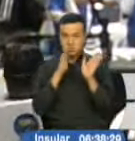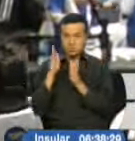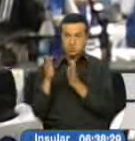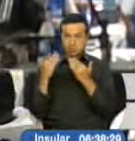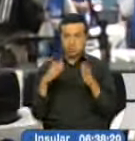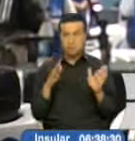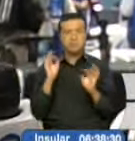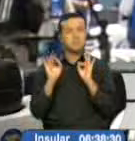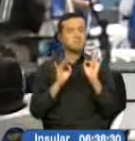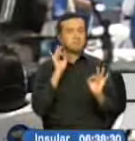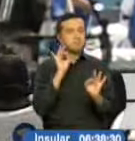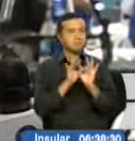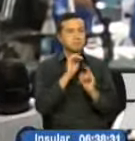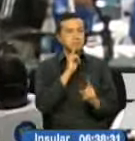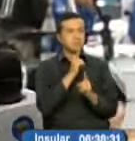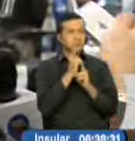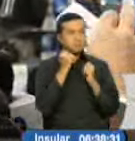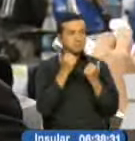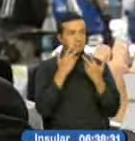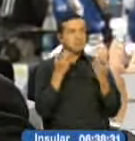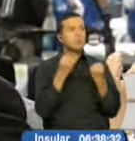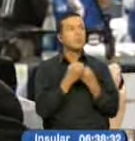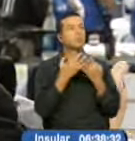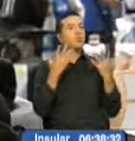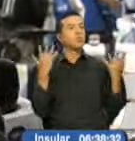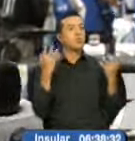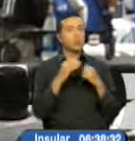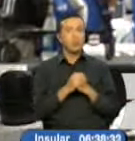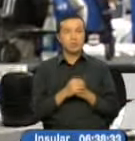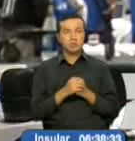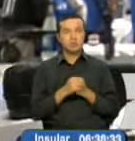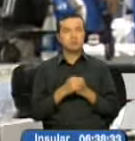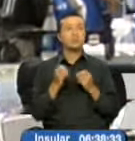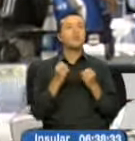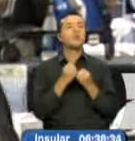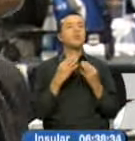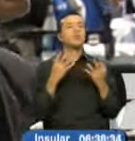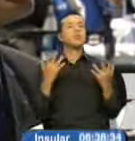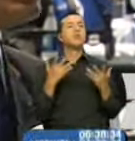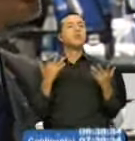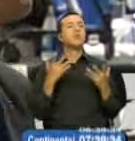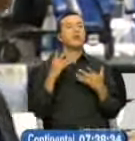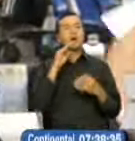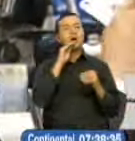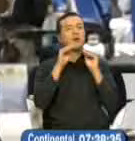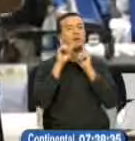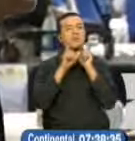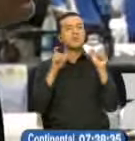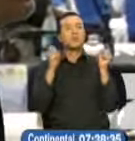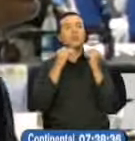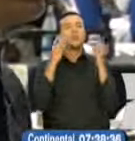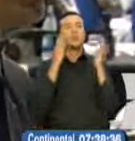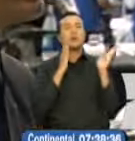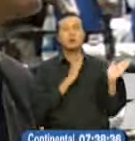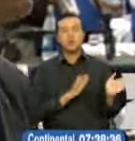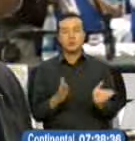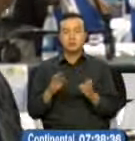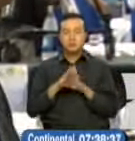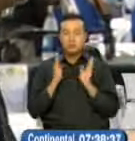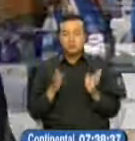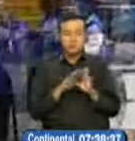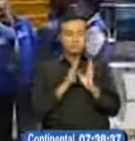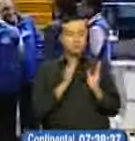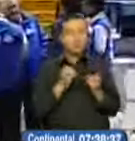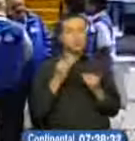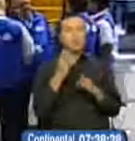Perfecto. De lo que se ha mencionado, ¿cuántas, para un poco ubicar a las personas, ¿no? ¿Cuántas mesas están aquí dispuestas?